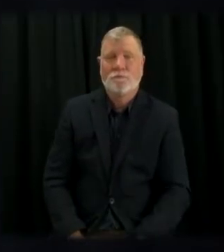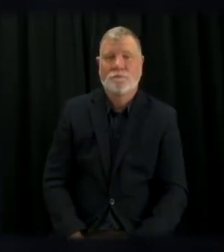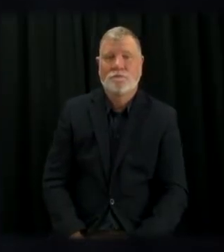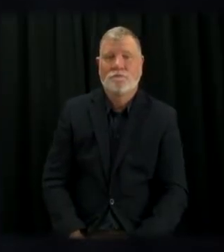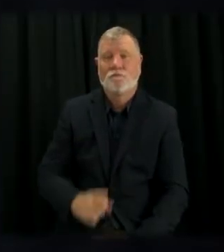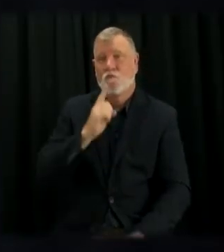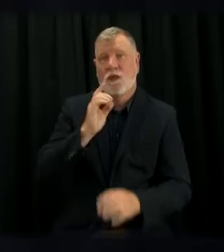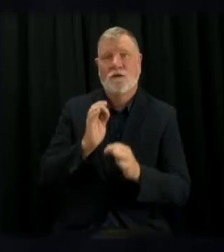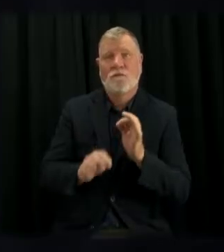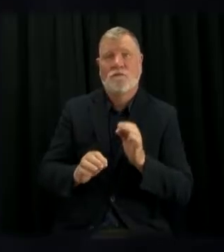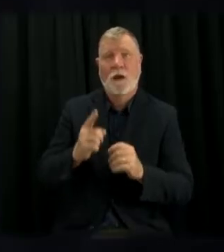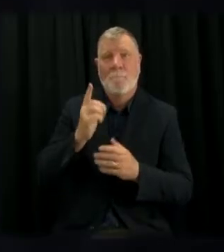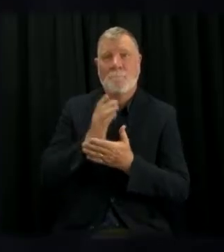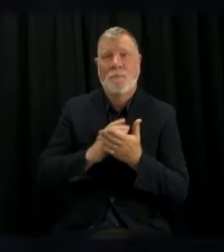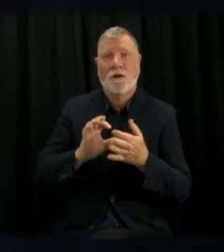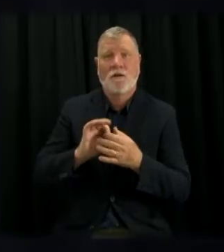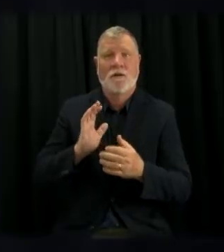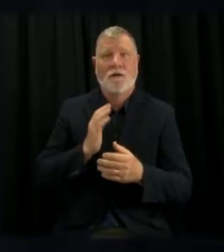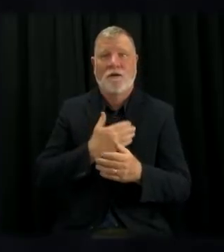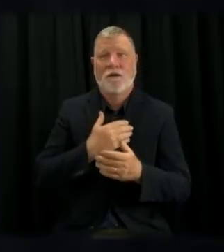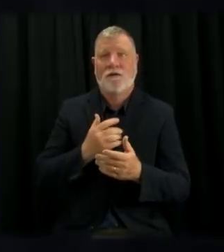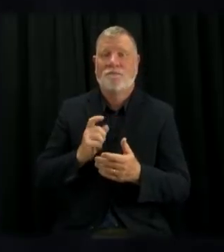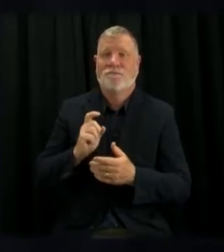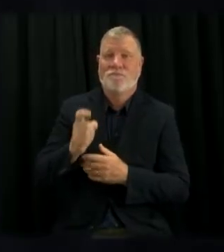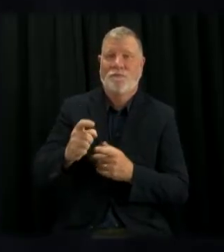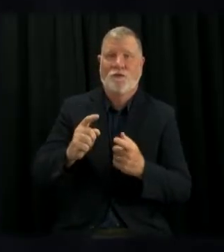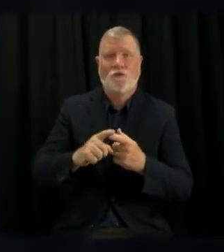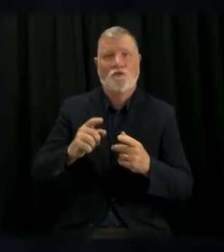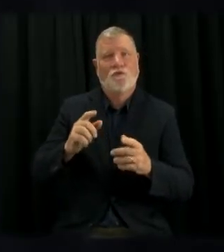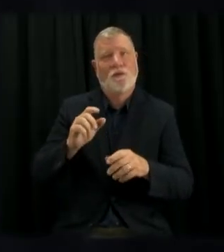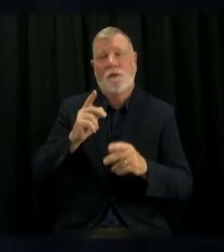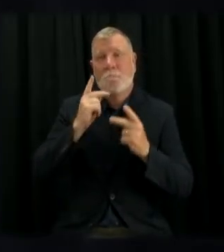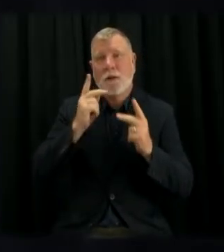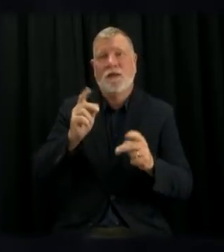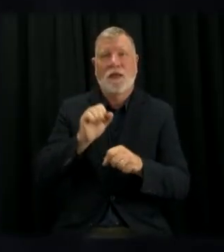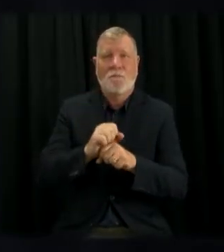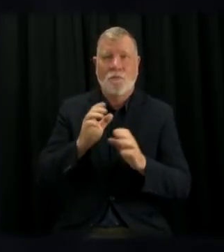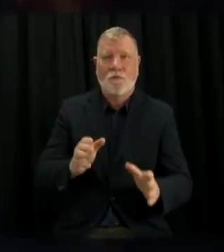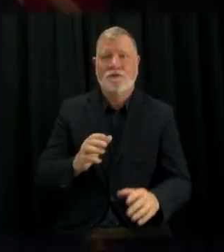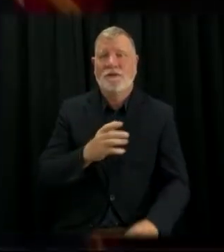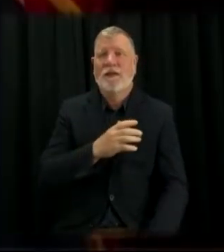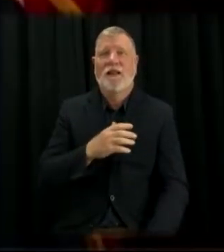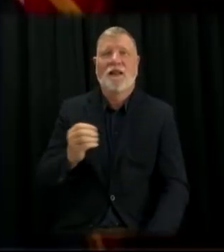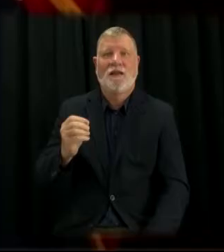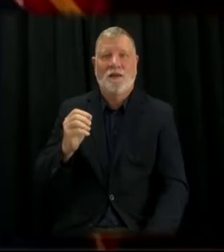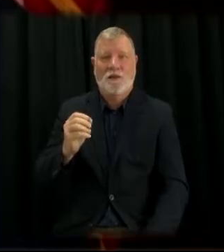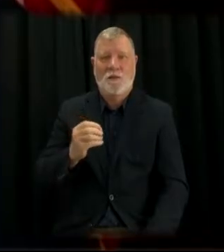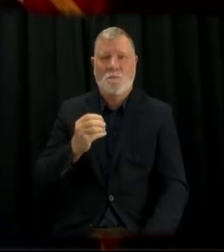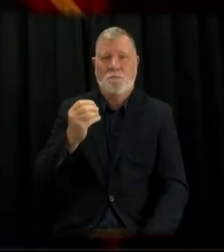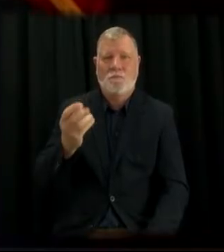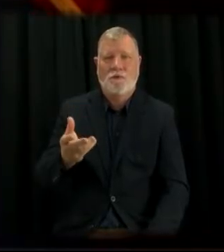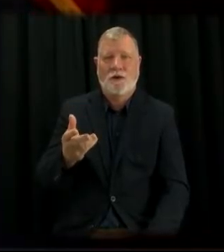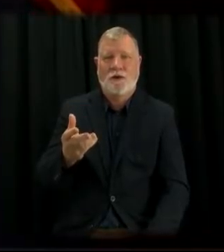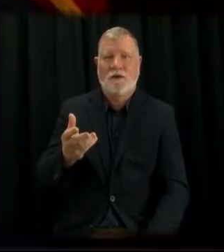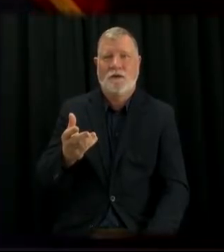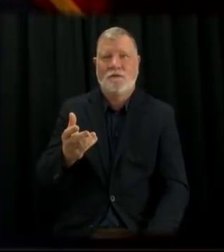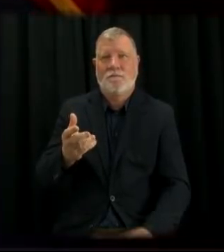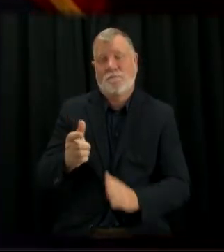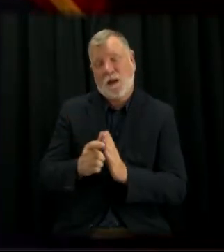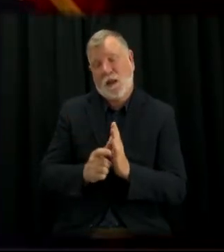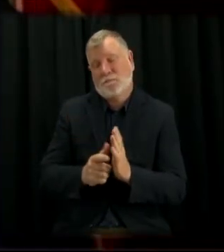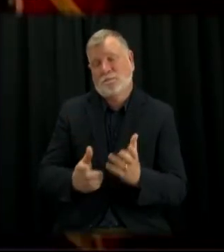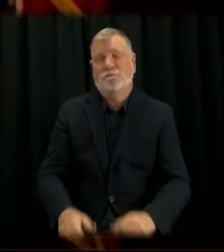pregunta. La contestación es parte del pago estatutorio de empleados públicos y